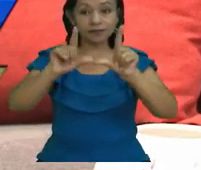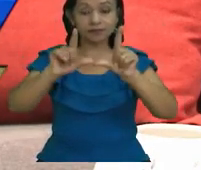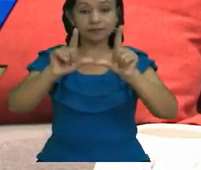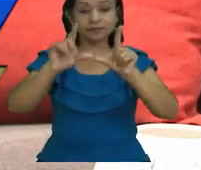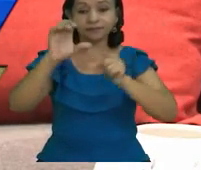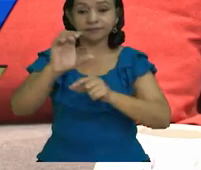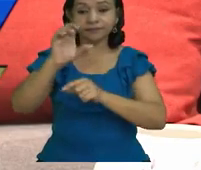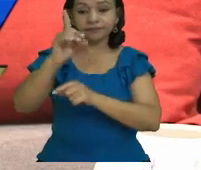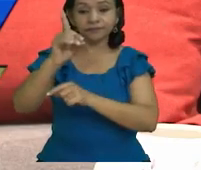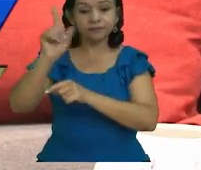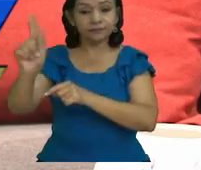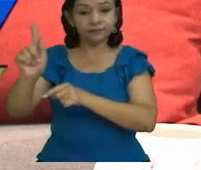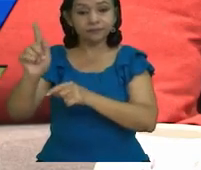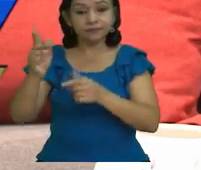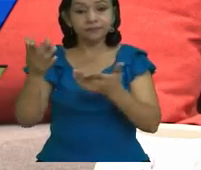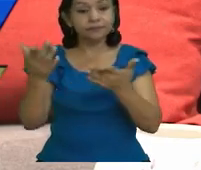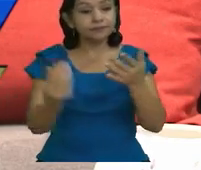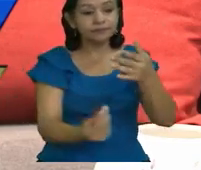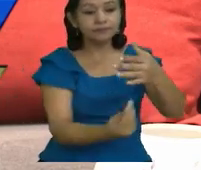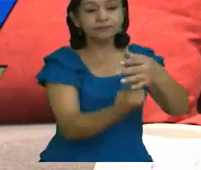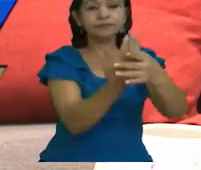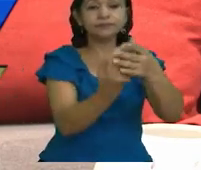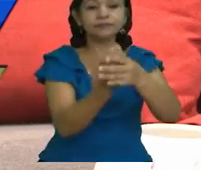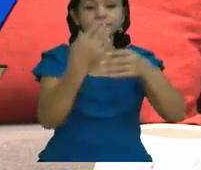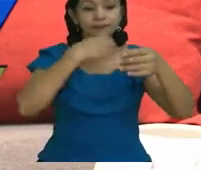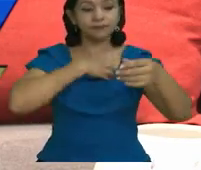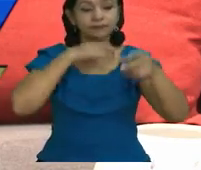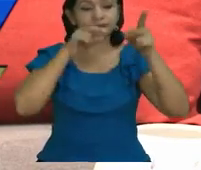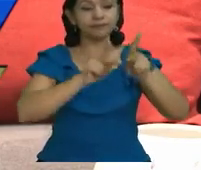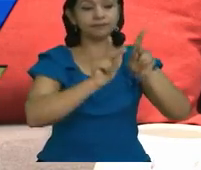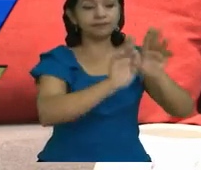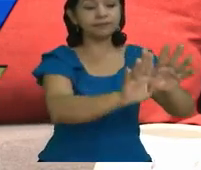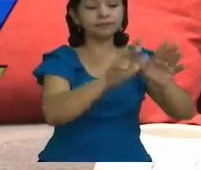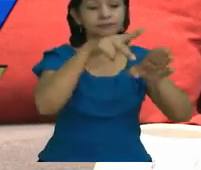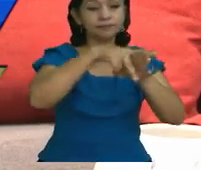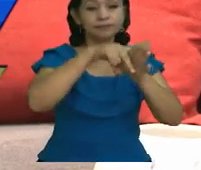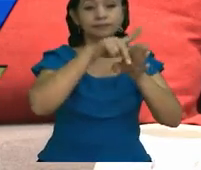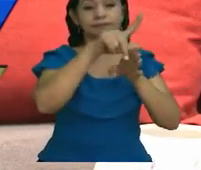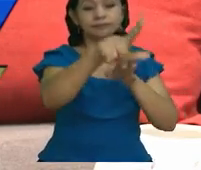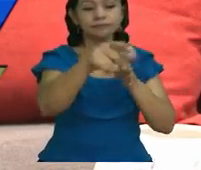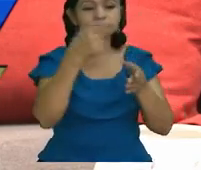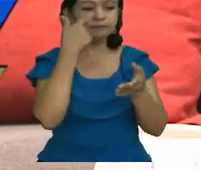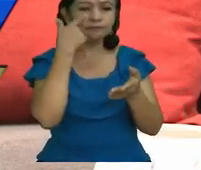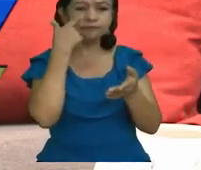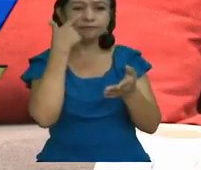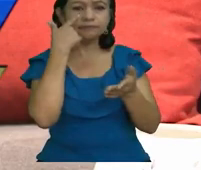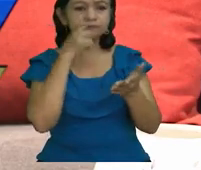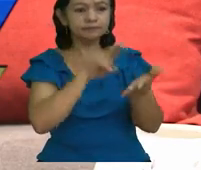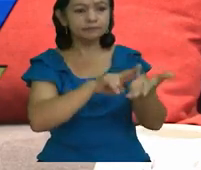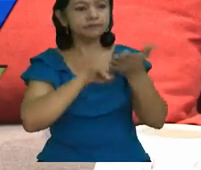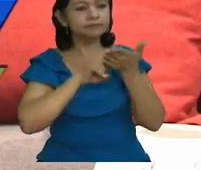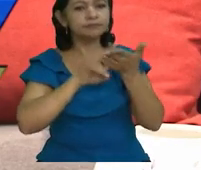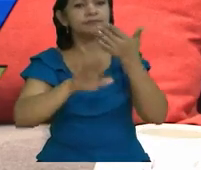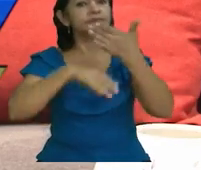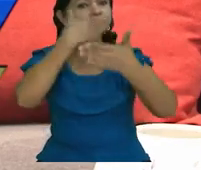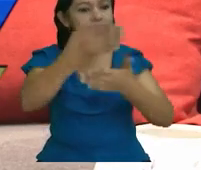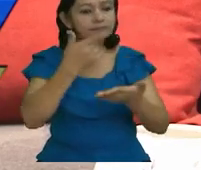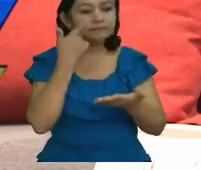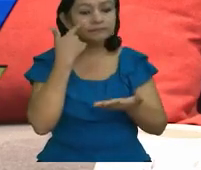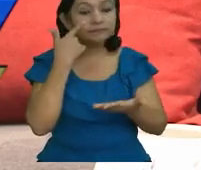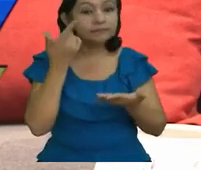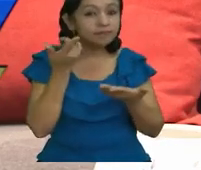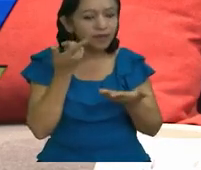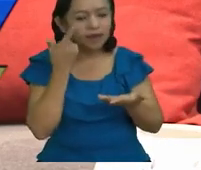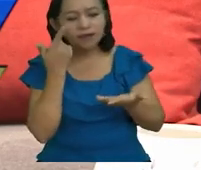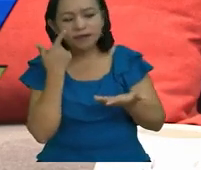CDT, como en las unidades de producción de los productores particulares. Entonces, los resultados de esas investigaciones, de esas